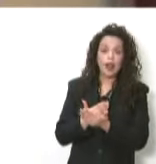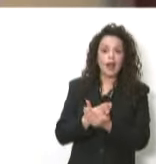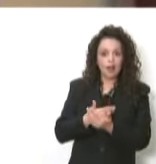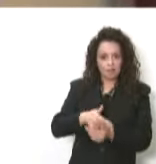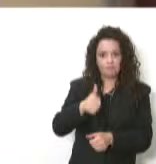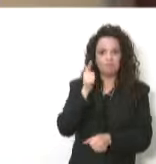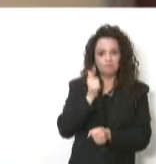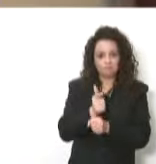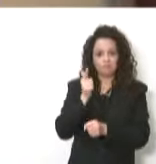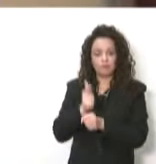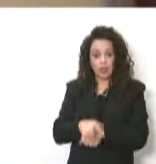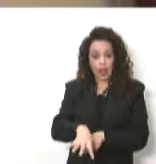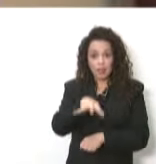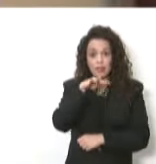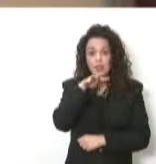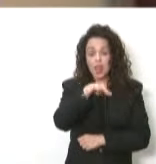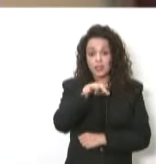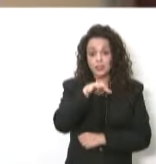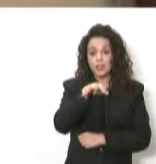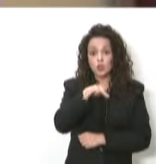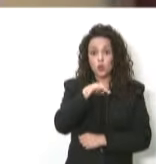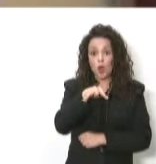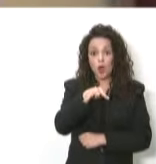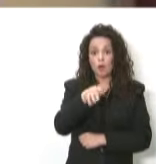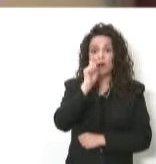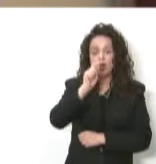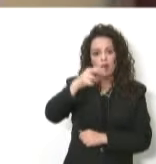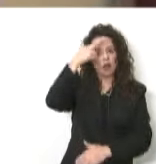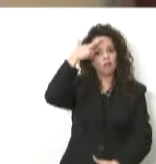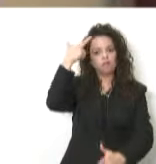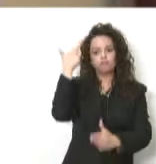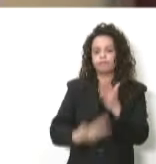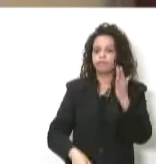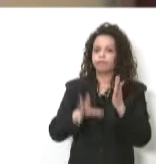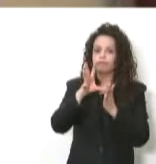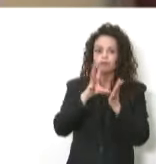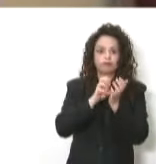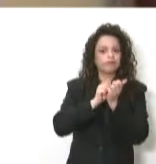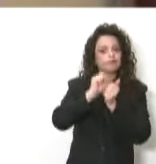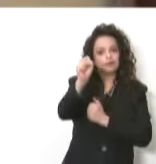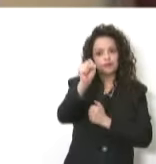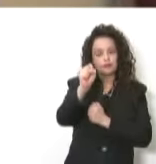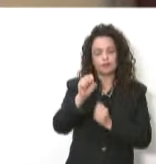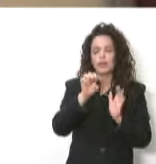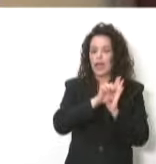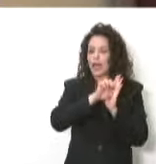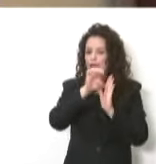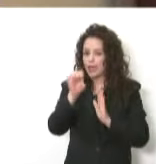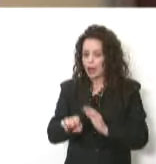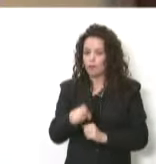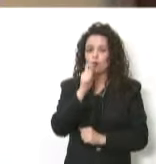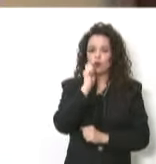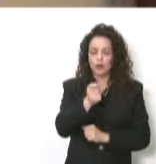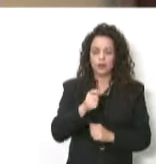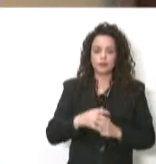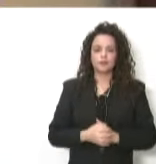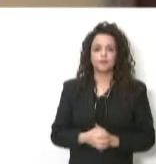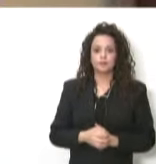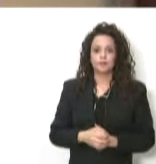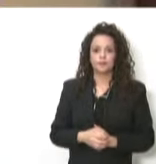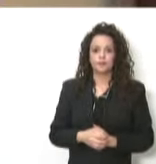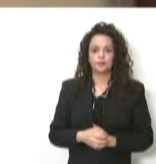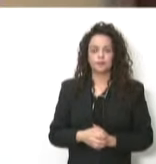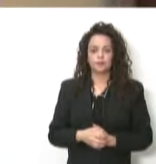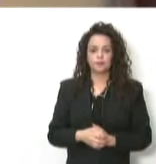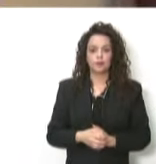aspectos presuntamente inconstitucionales, tales como la falta de